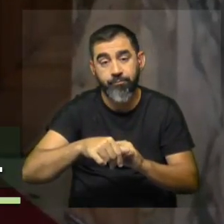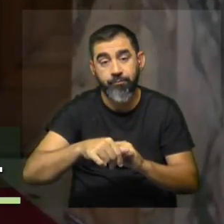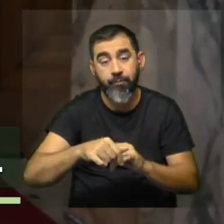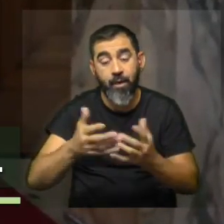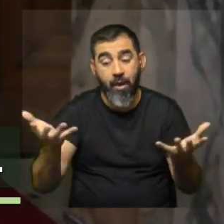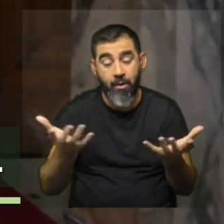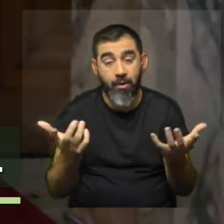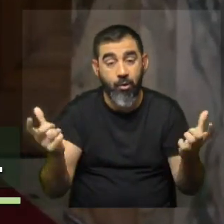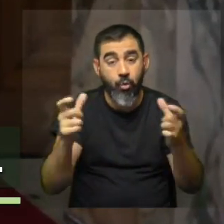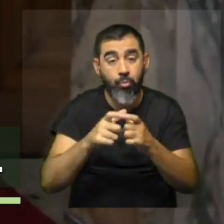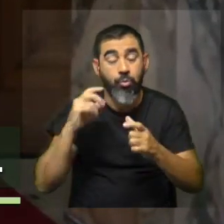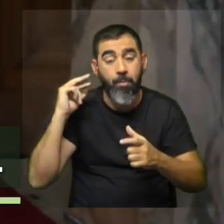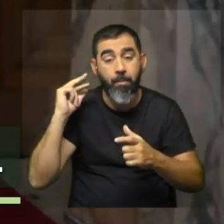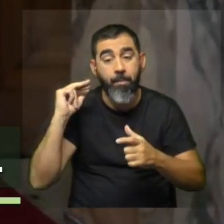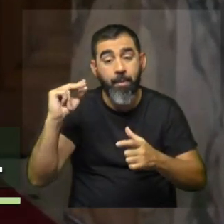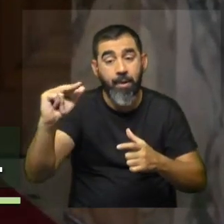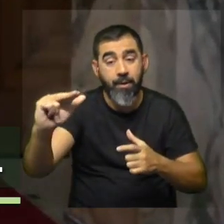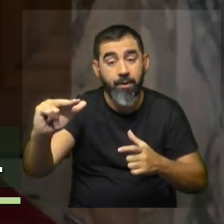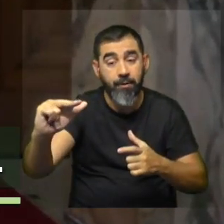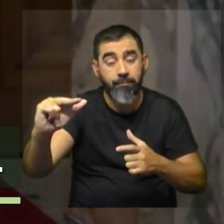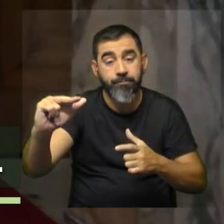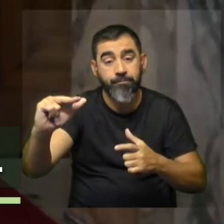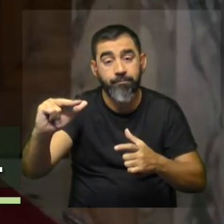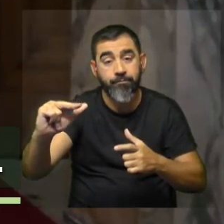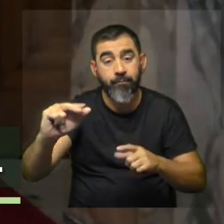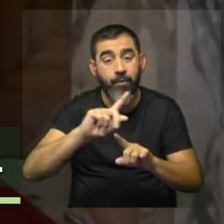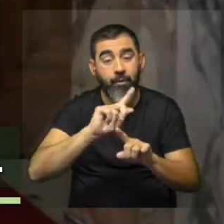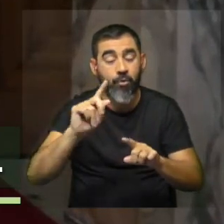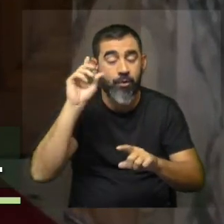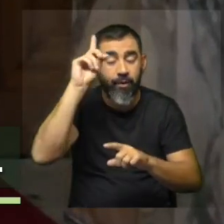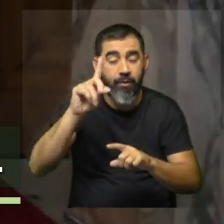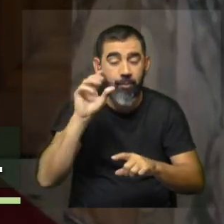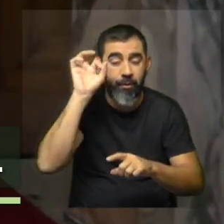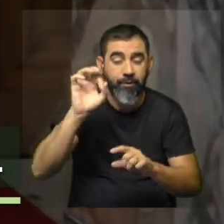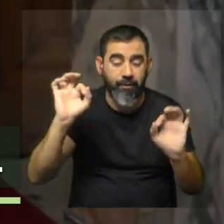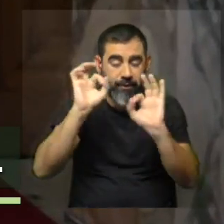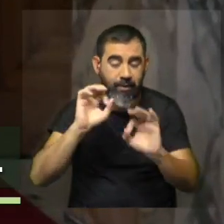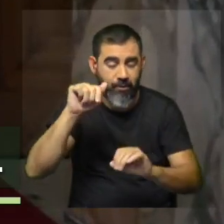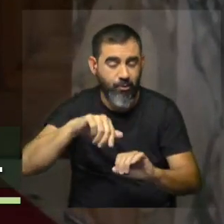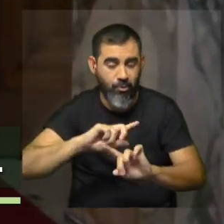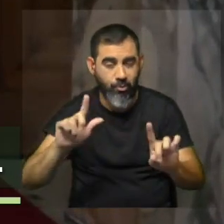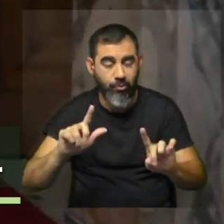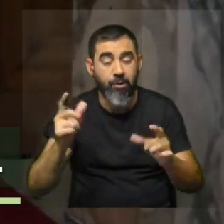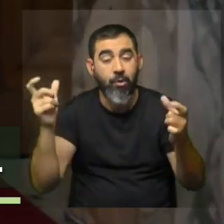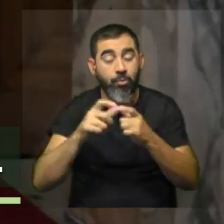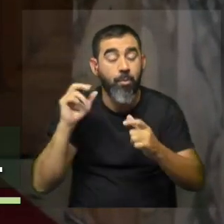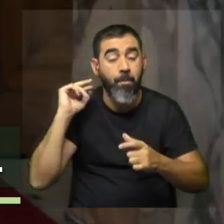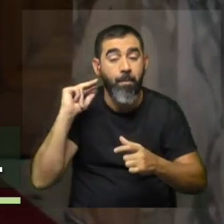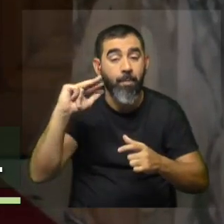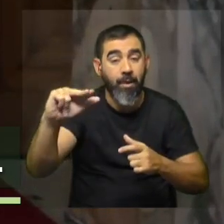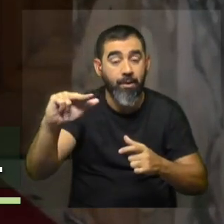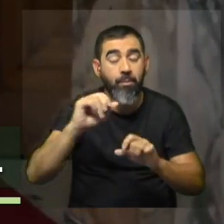como en este tiempo está funcionando la Comisión Permanente y no los plenarios de Senado y Diputados, que